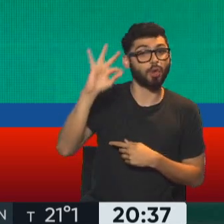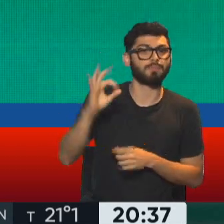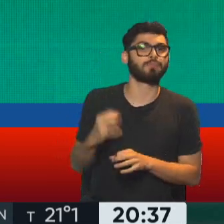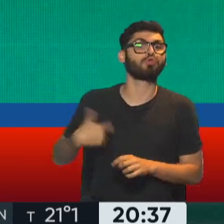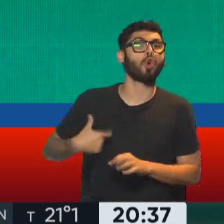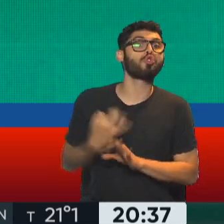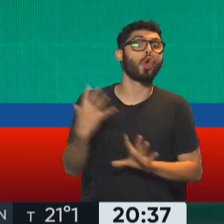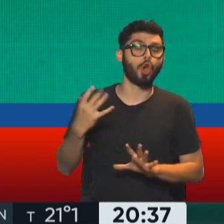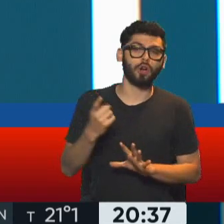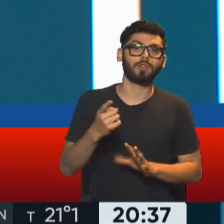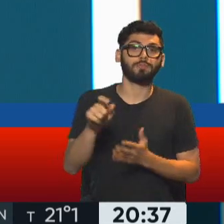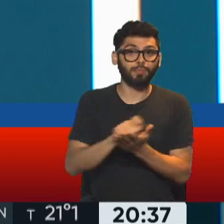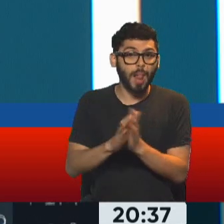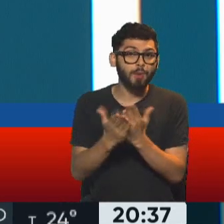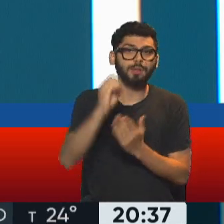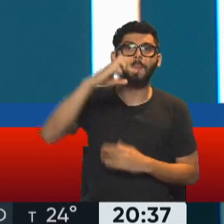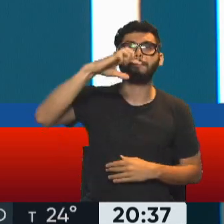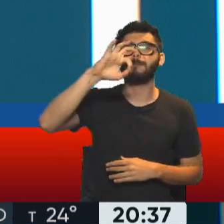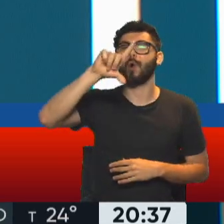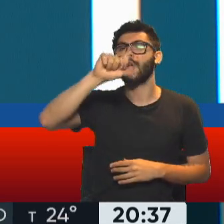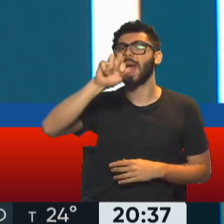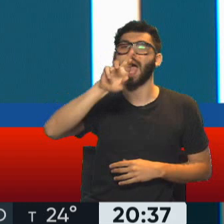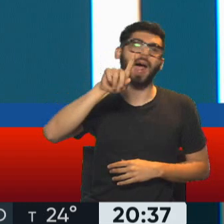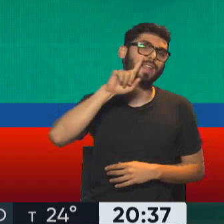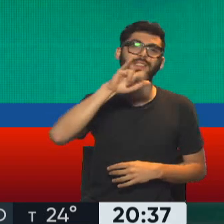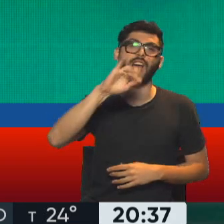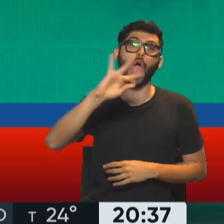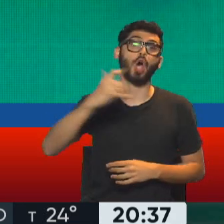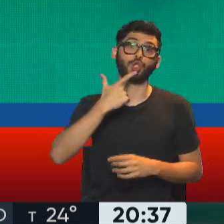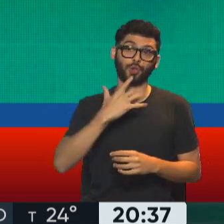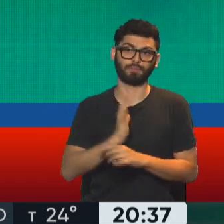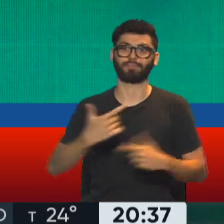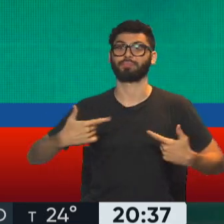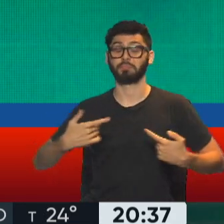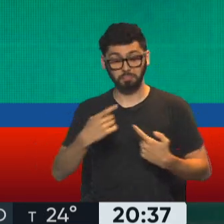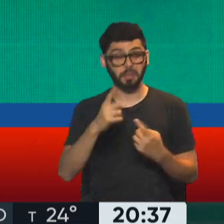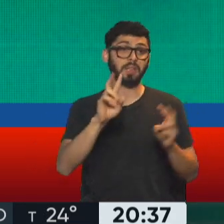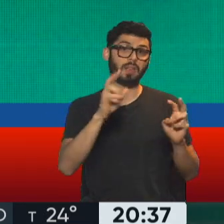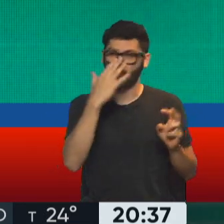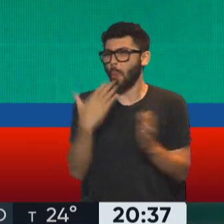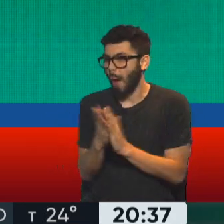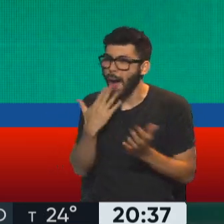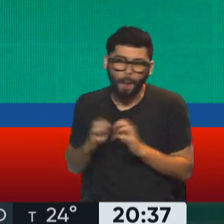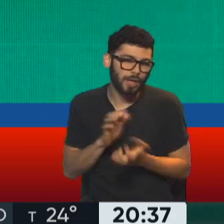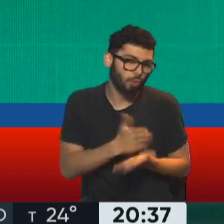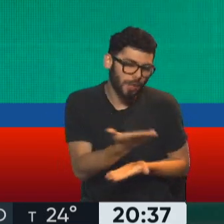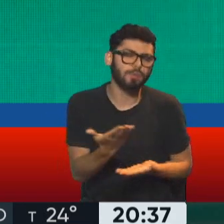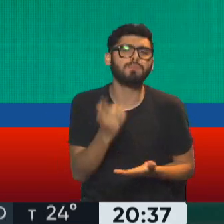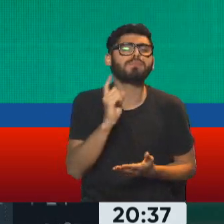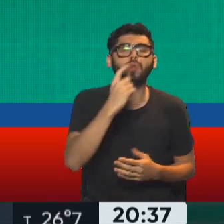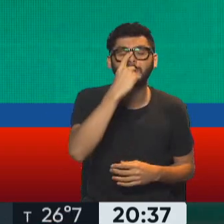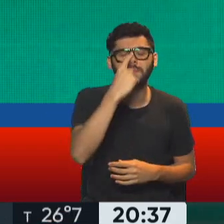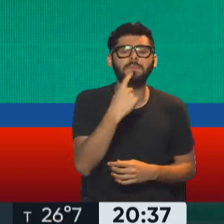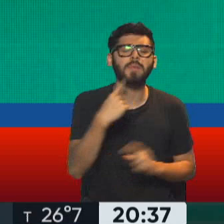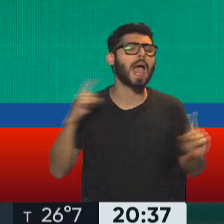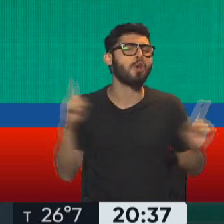muchísimo que esté aquí. Autor del libro Polarizados. Es un buen título que vamos a traer a la mesa seguramente en breve para hablar. Pero bueno, ¿cómo se podría resumir?